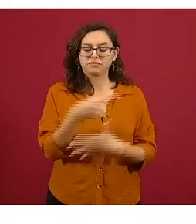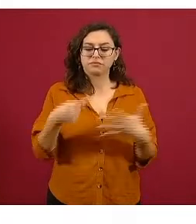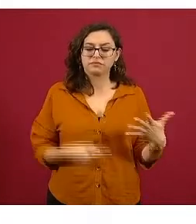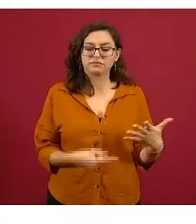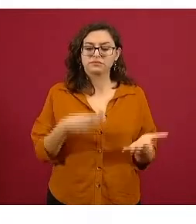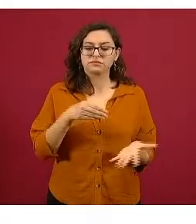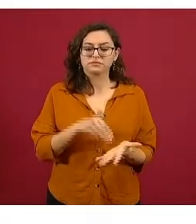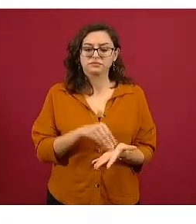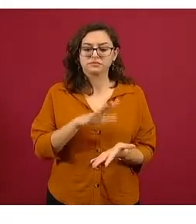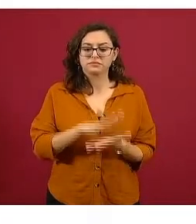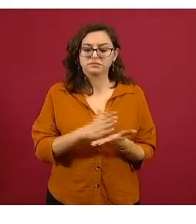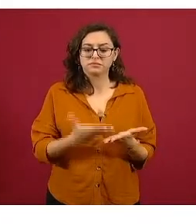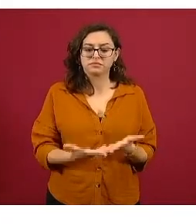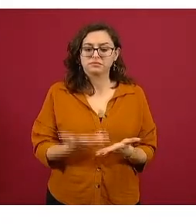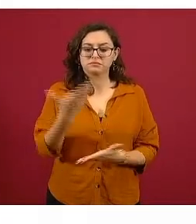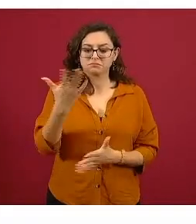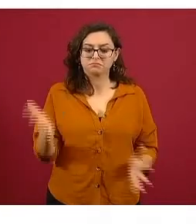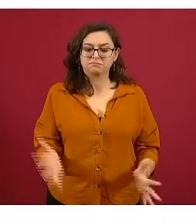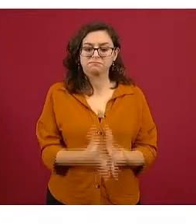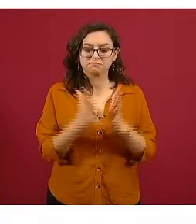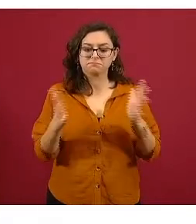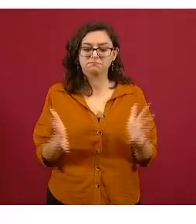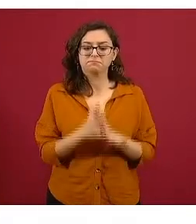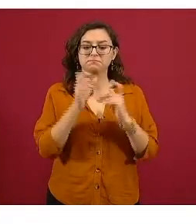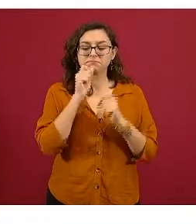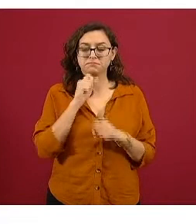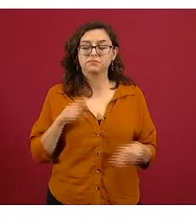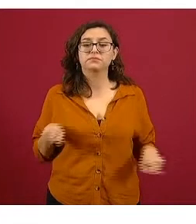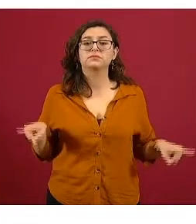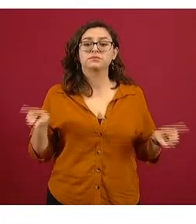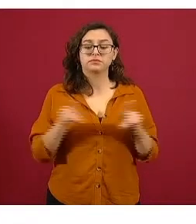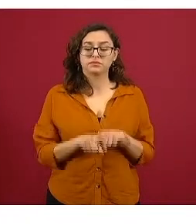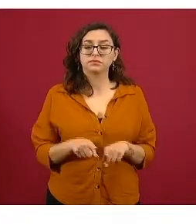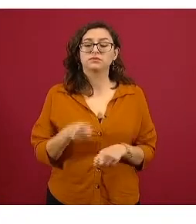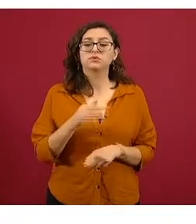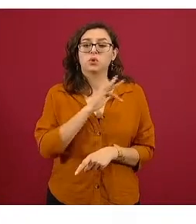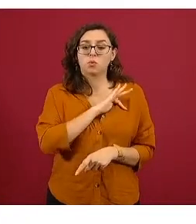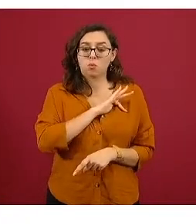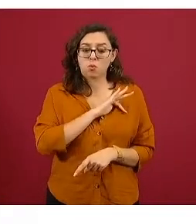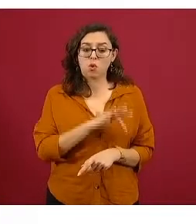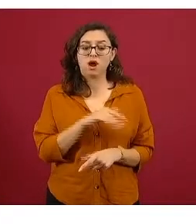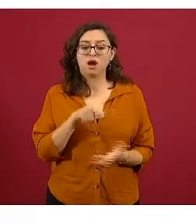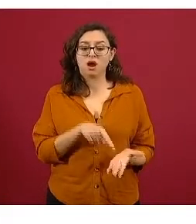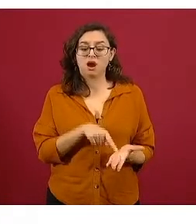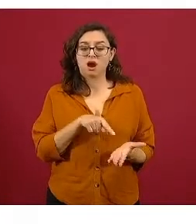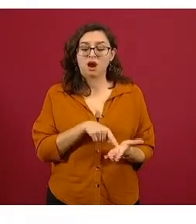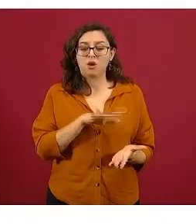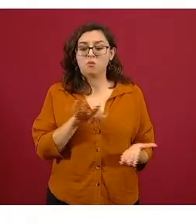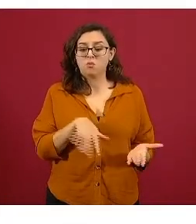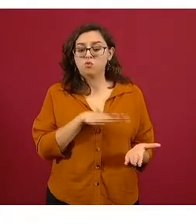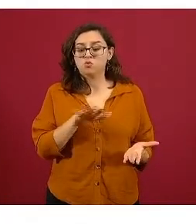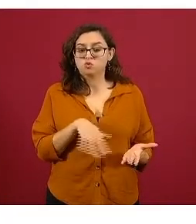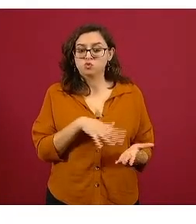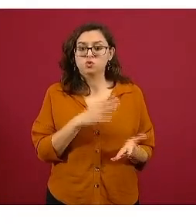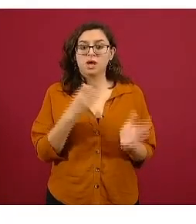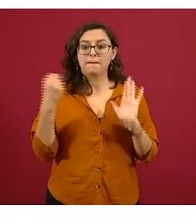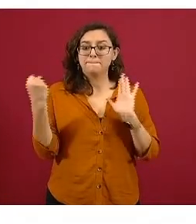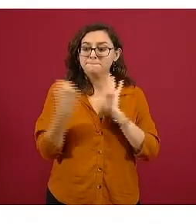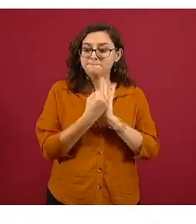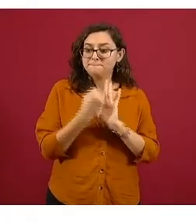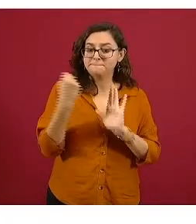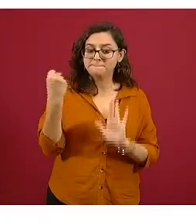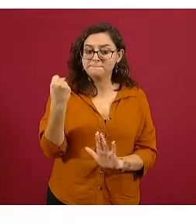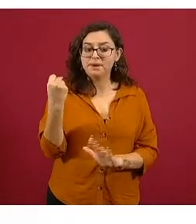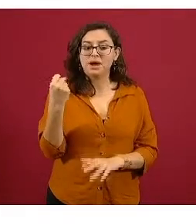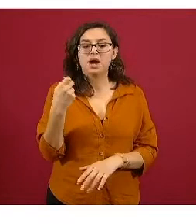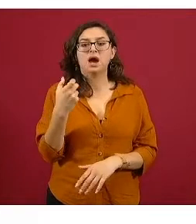para poder ser participante, y a través del mismo también se puede tener acceso al uso de marca,